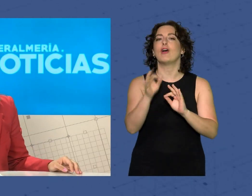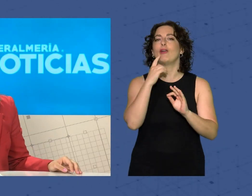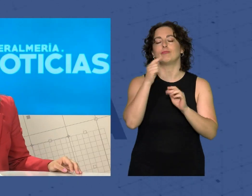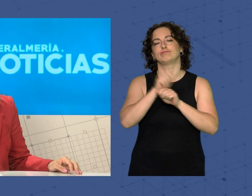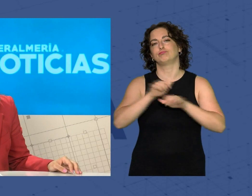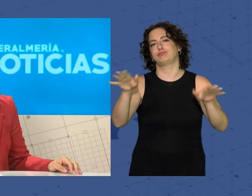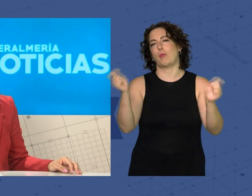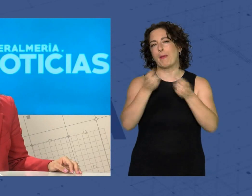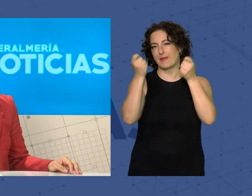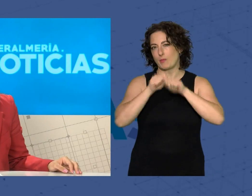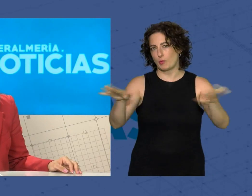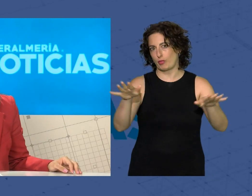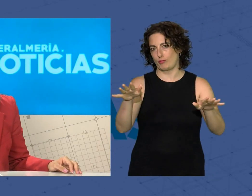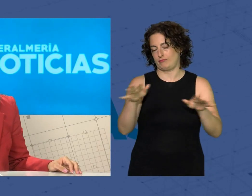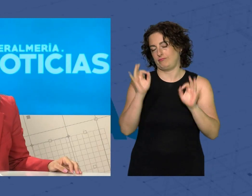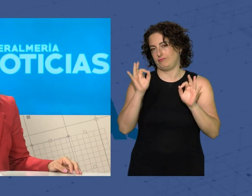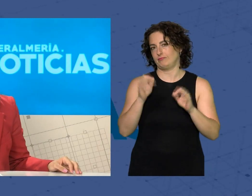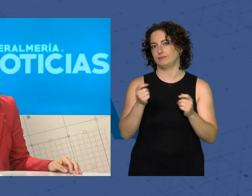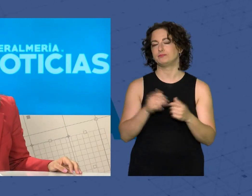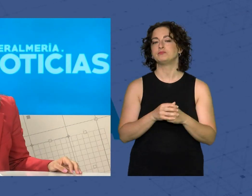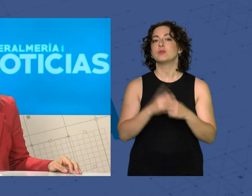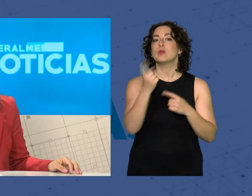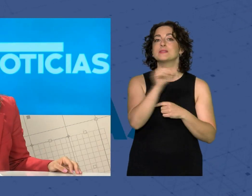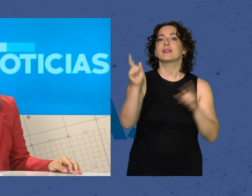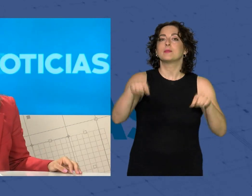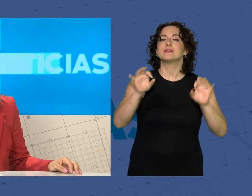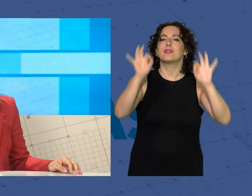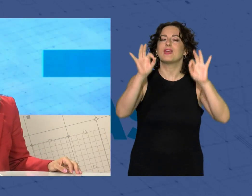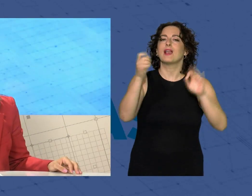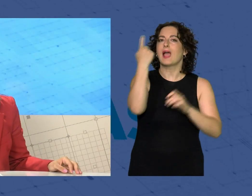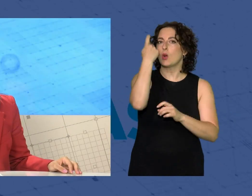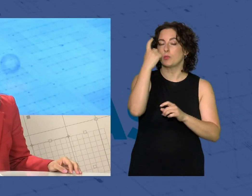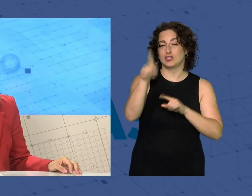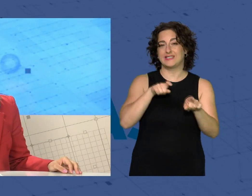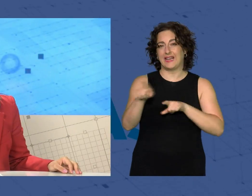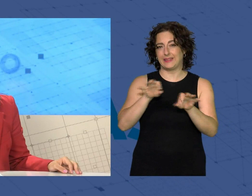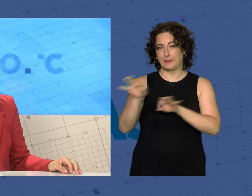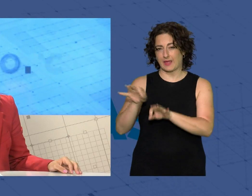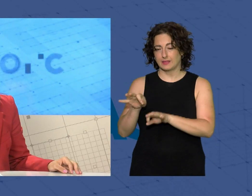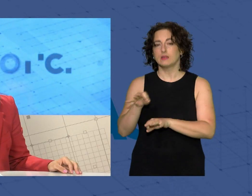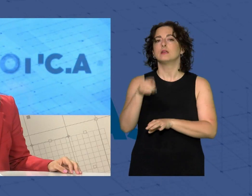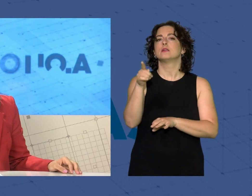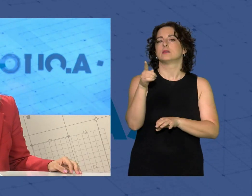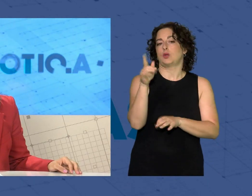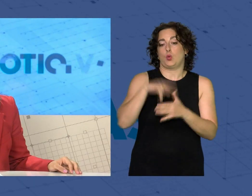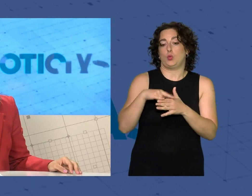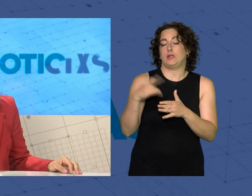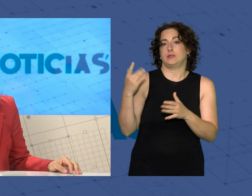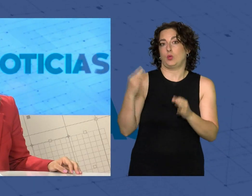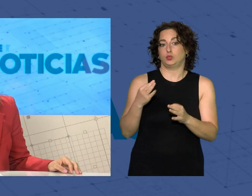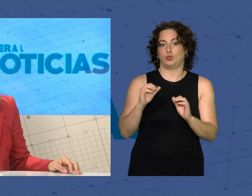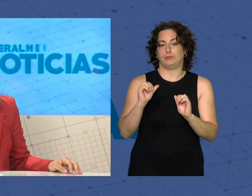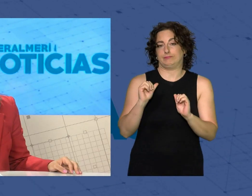promoción de ropa de baño. Una semana también especial para los alumnos de selectividad, que el lunes apuraba las horas antes de